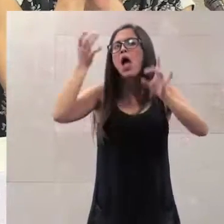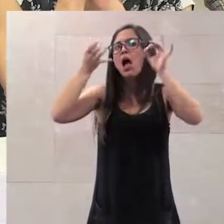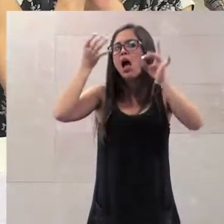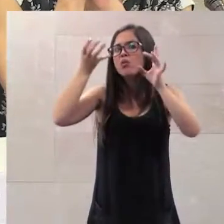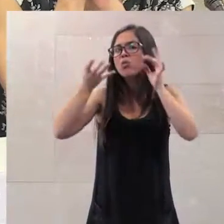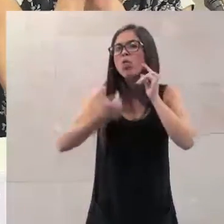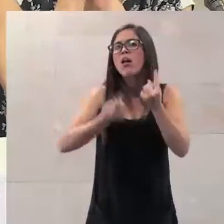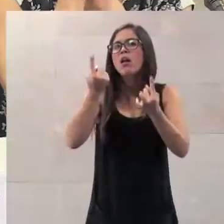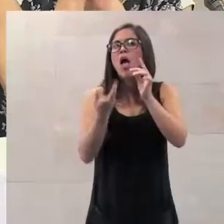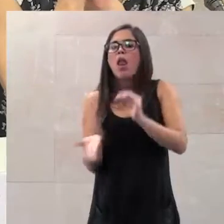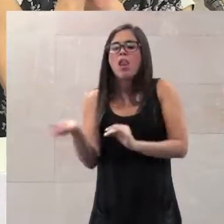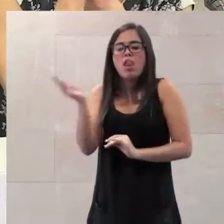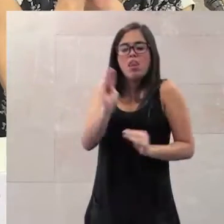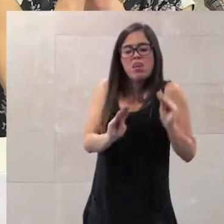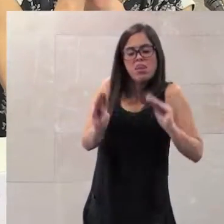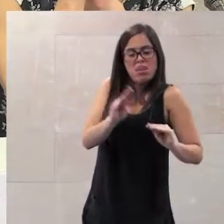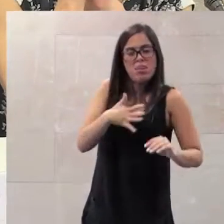van necesitando, etcétera, ¿no?